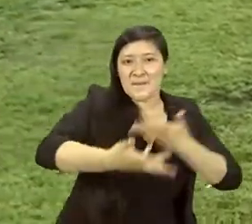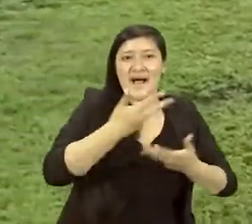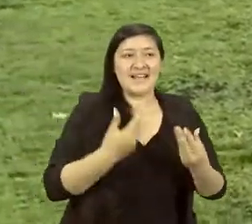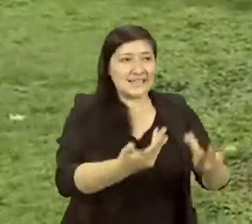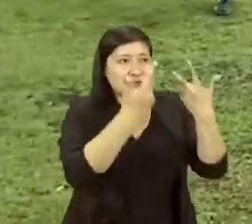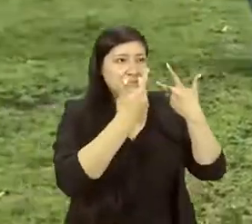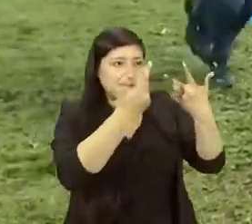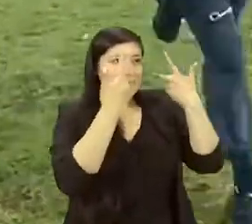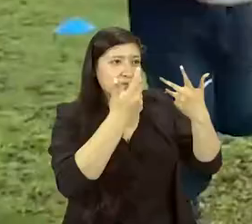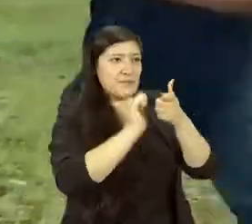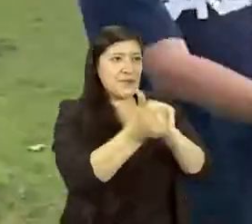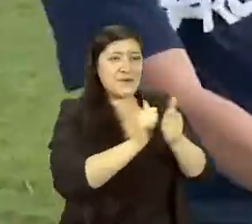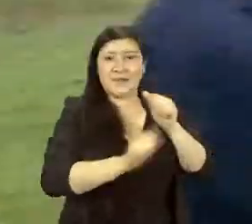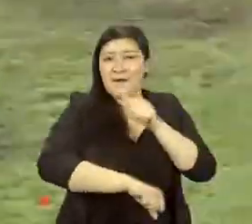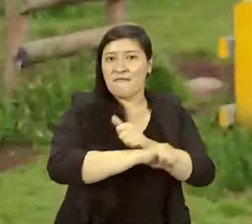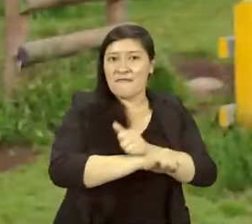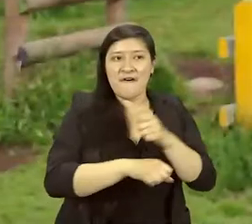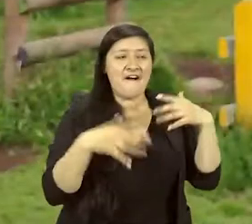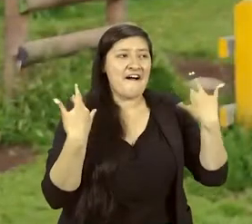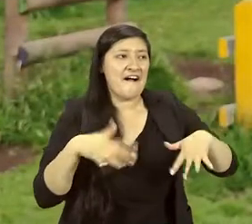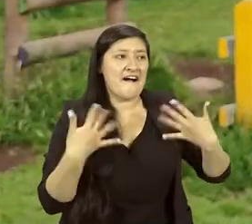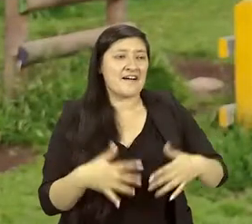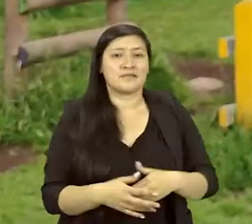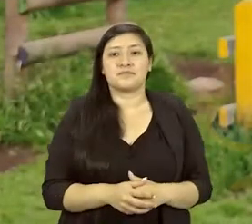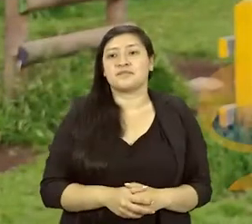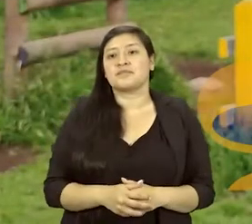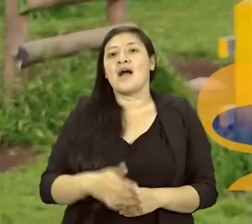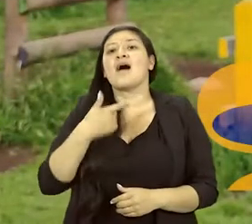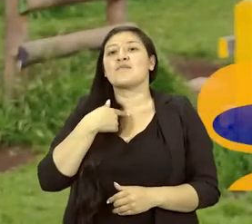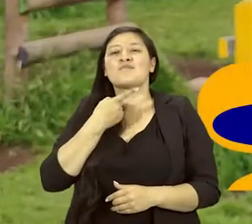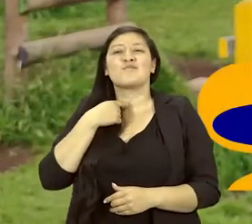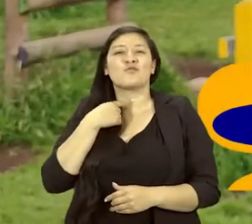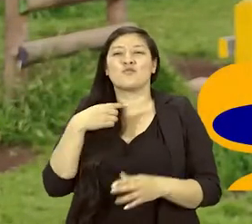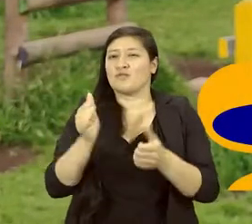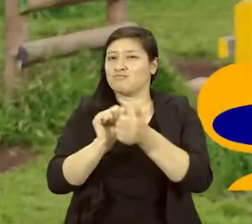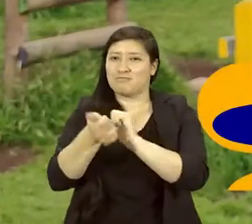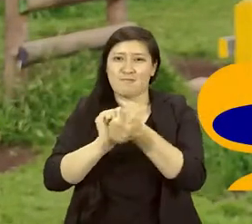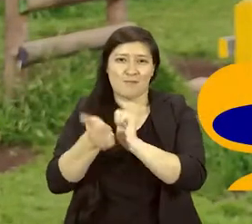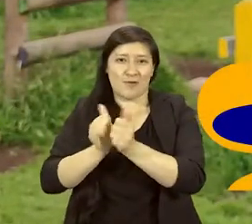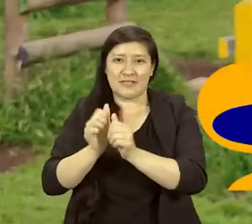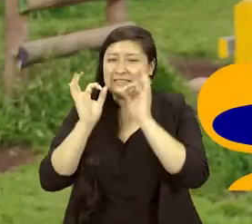pueden enseñar a ser un buen jugador. Me gusta mucho el deporte porque